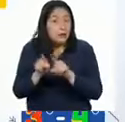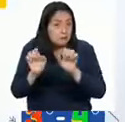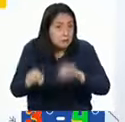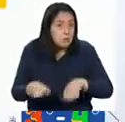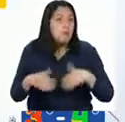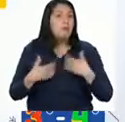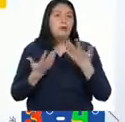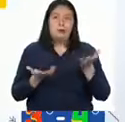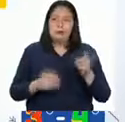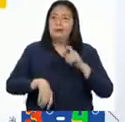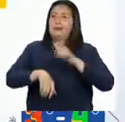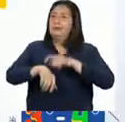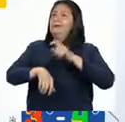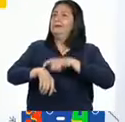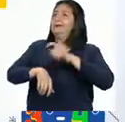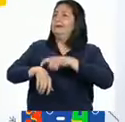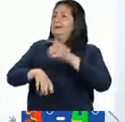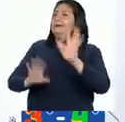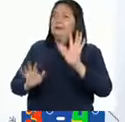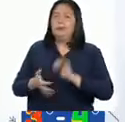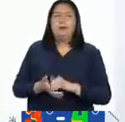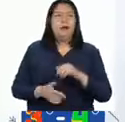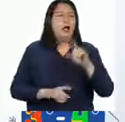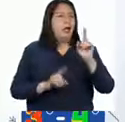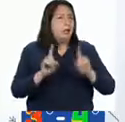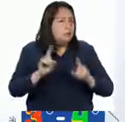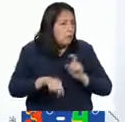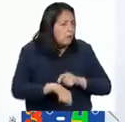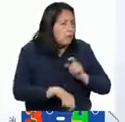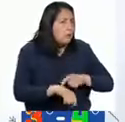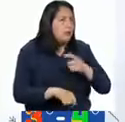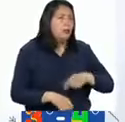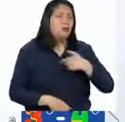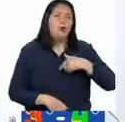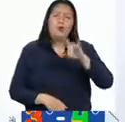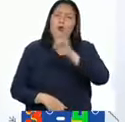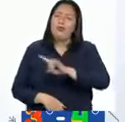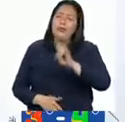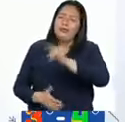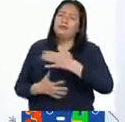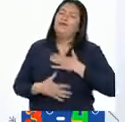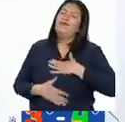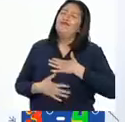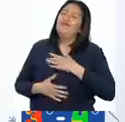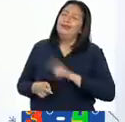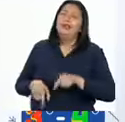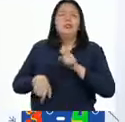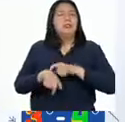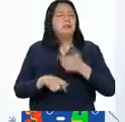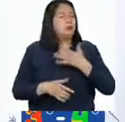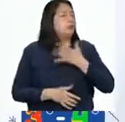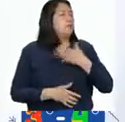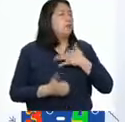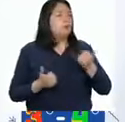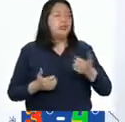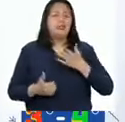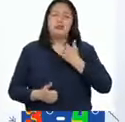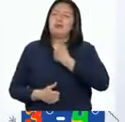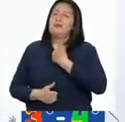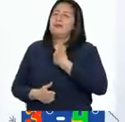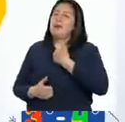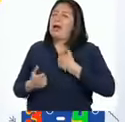estar relacionado con el tiempo, es decir, aquellos momentos que yo utilizo para disfrutar, sentirme bien y ser yo